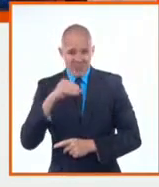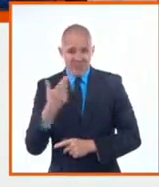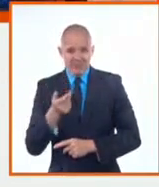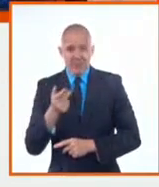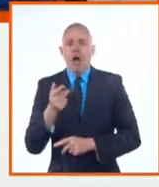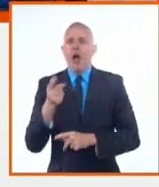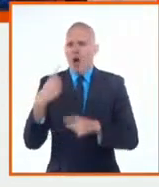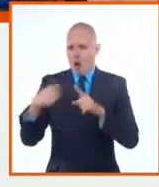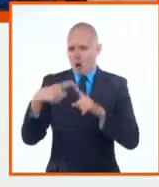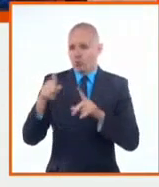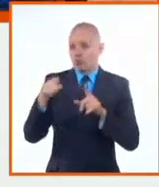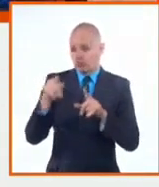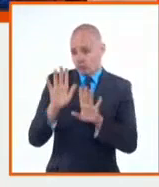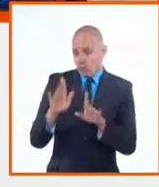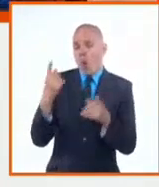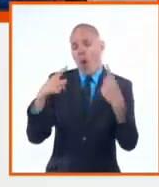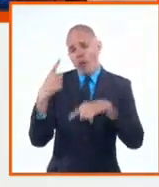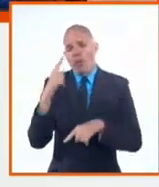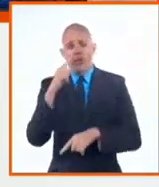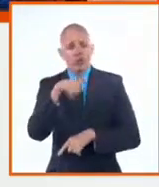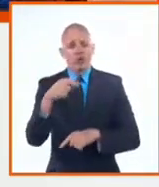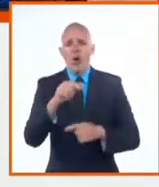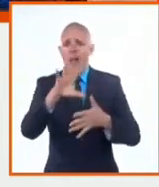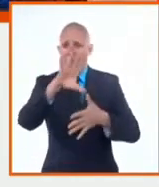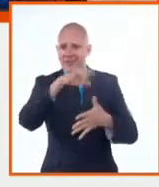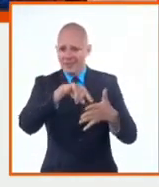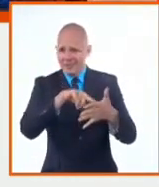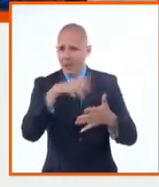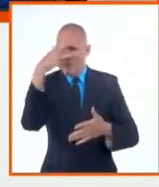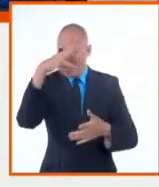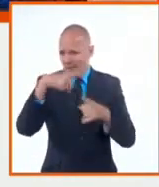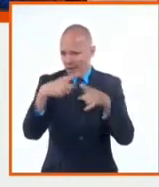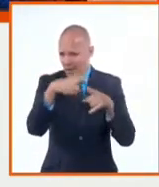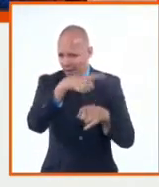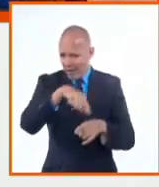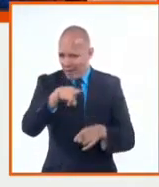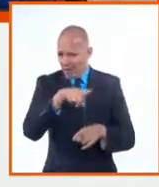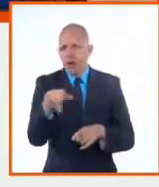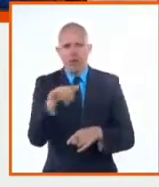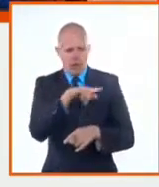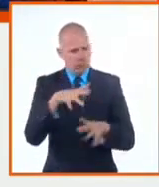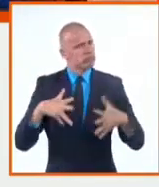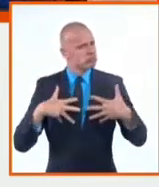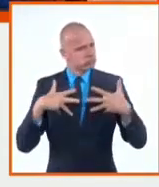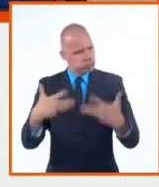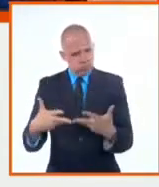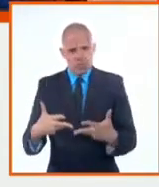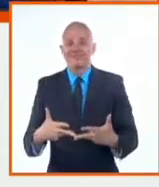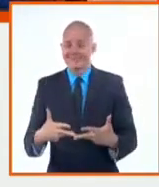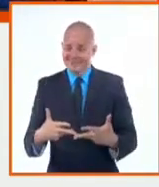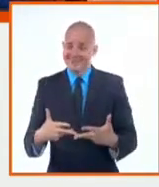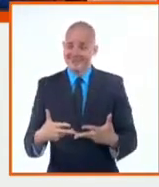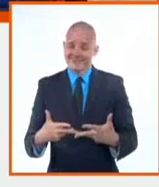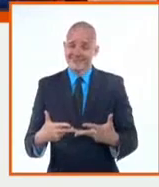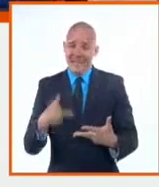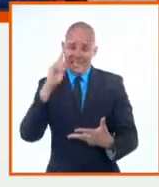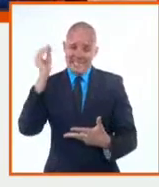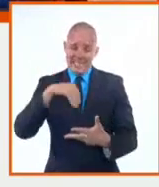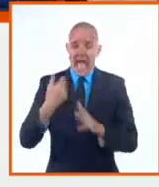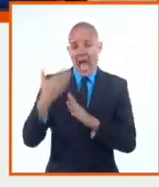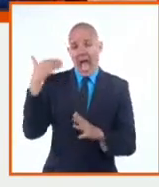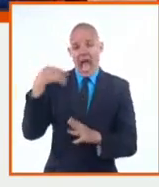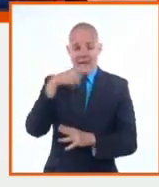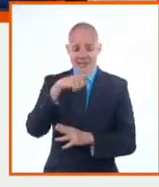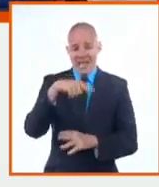América y esto muchacho Fue increíble verdad que también fueron son atletas que fueron formados por nuestros propios profesores